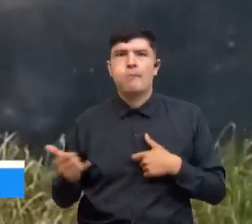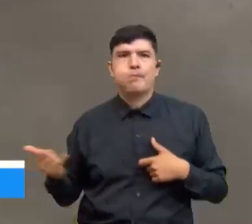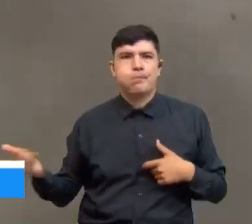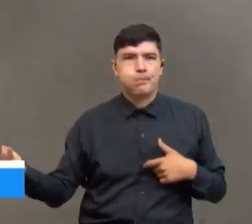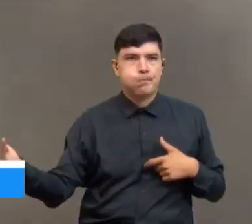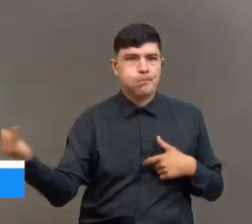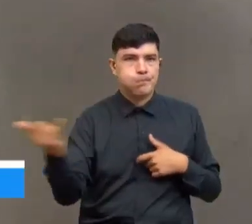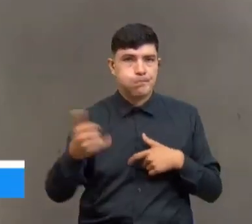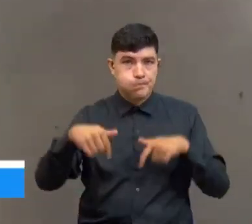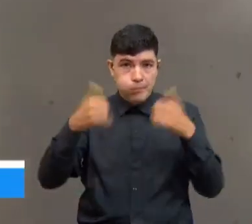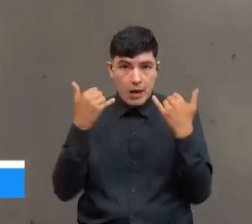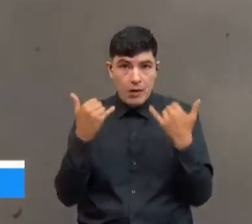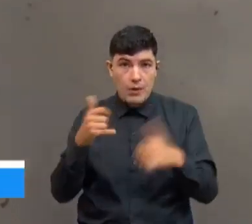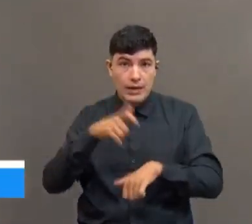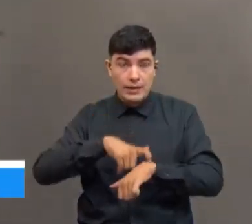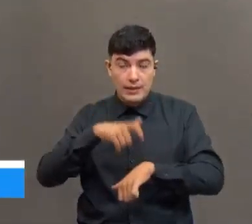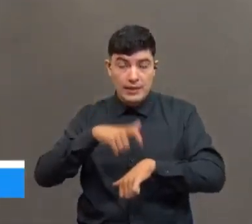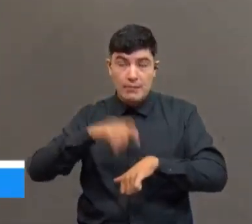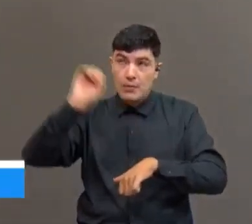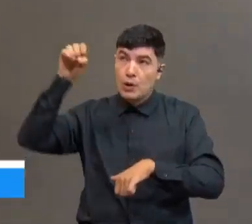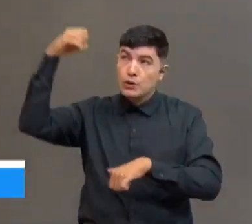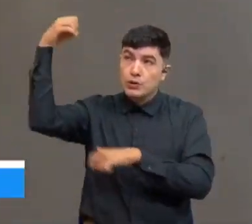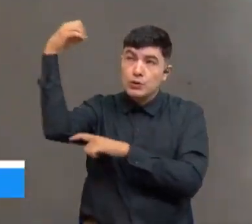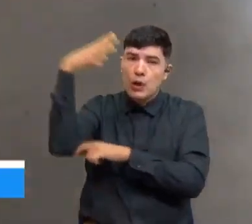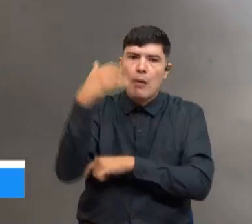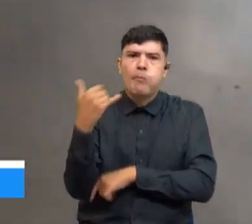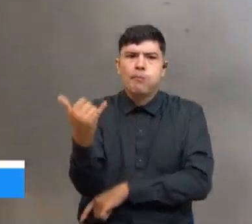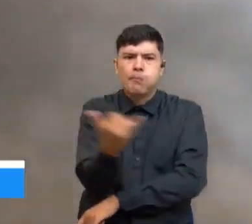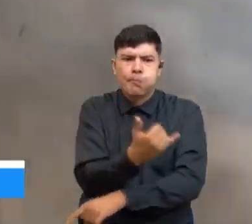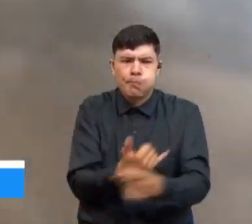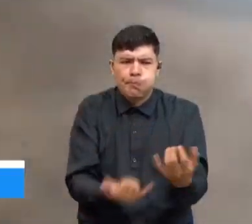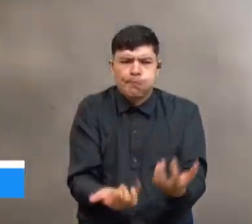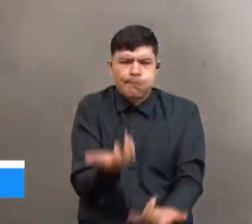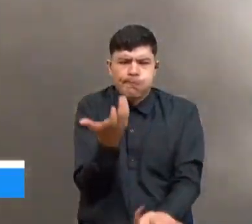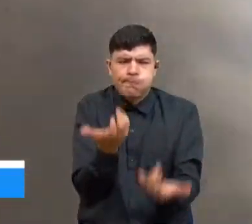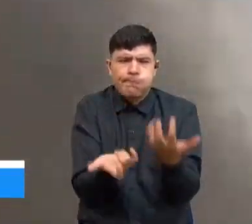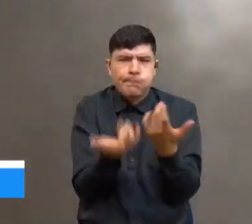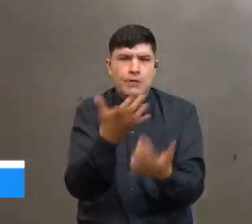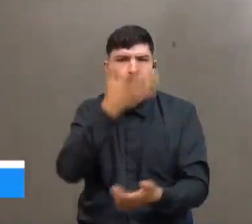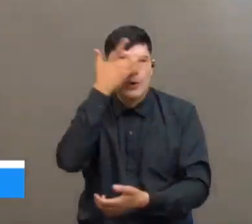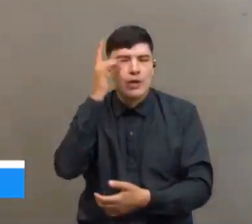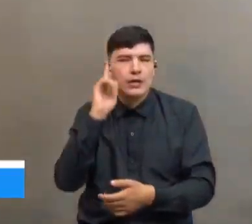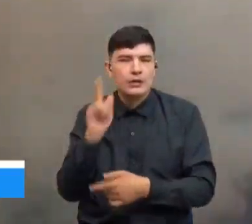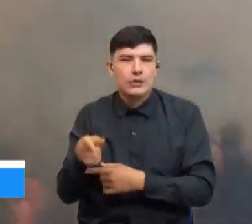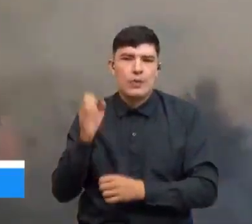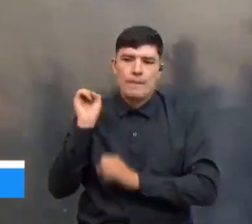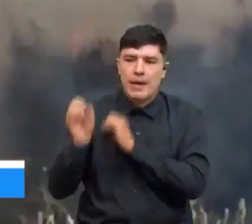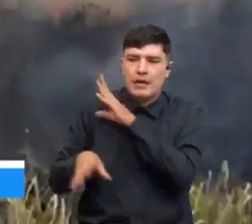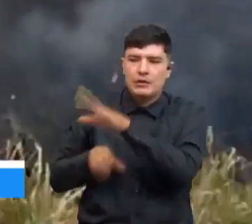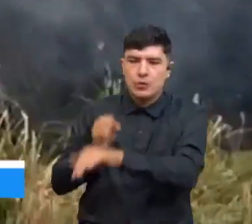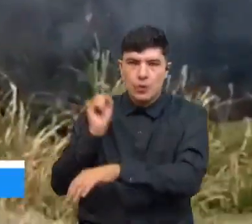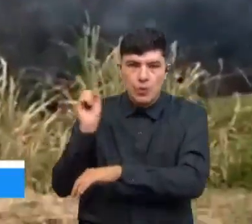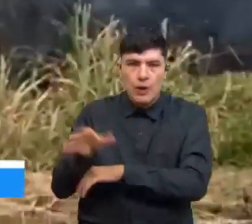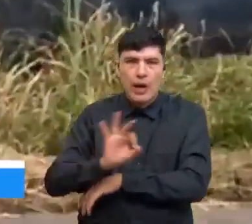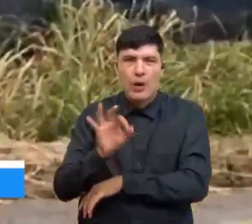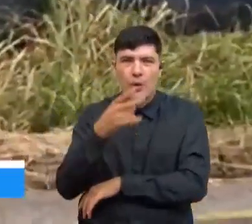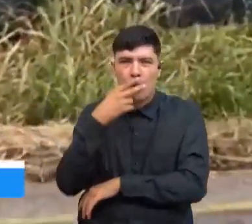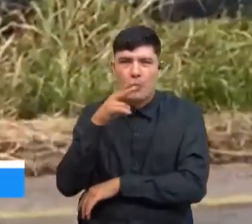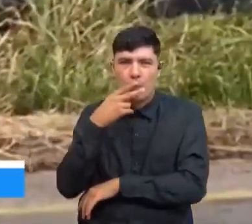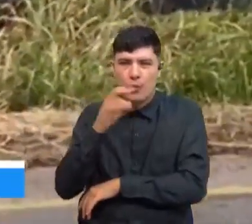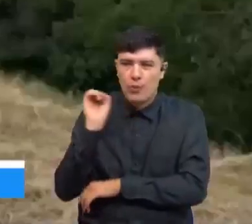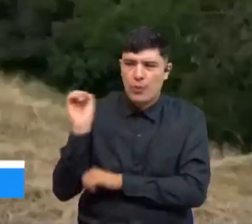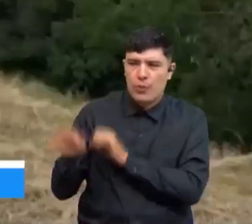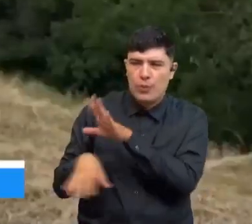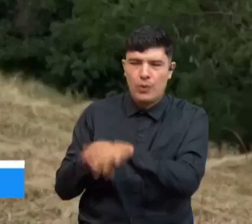generado en estas épocas de altas temperaturas incendios en la zona por arrojar basuras en este lugar.